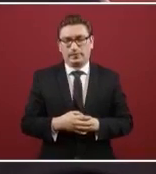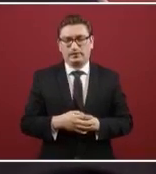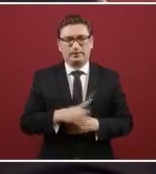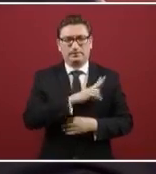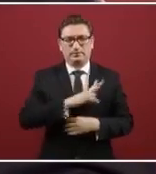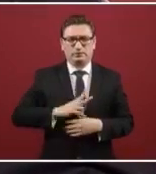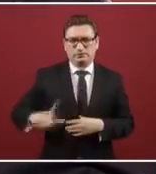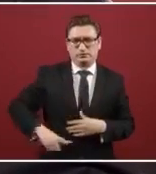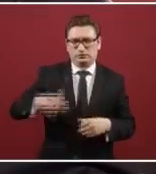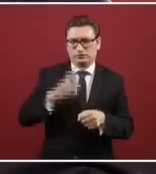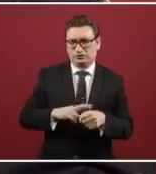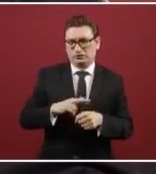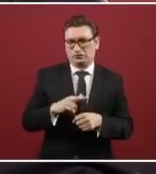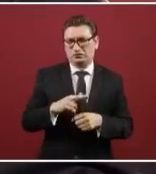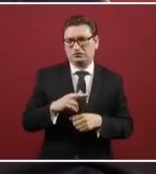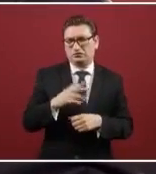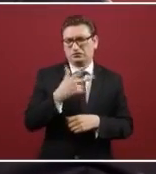vicegobernadores o 5.